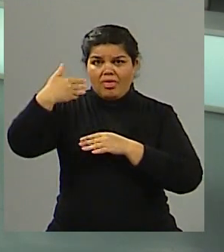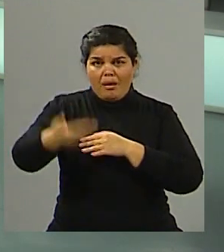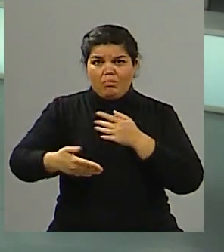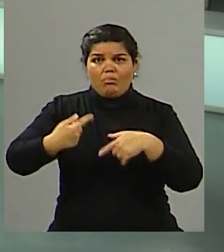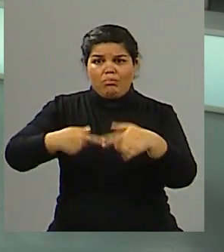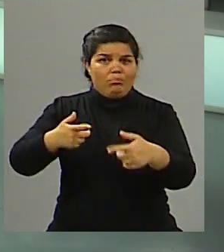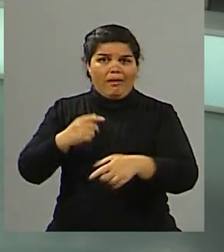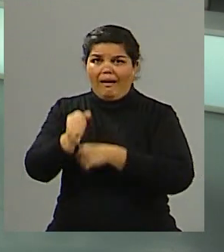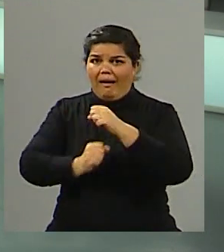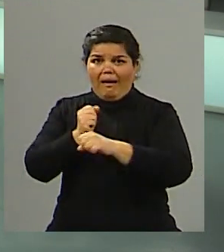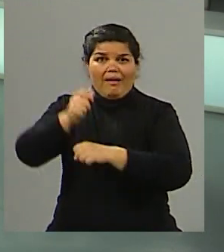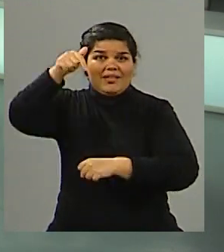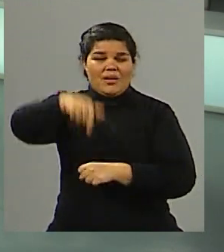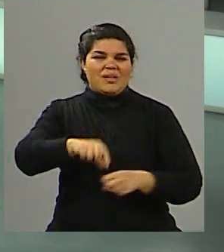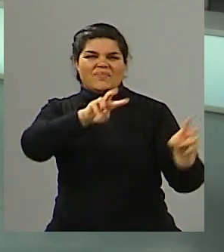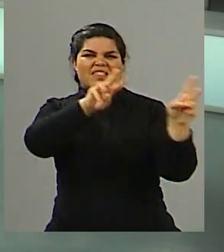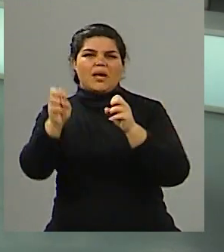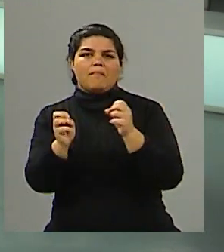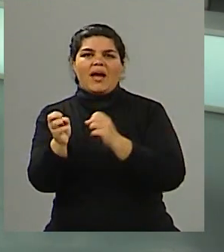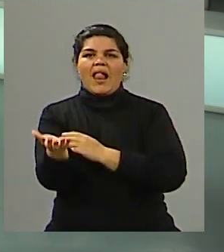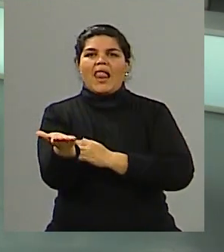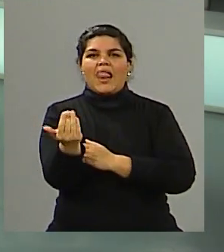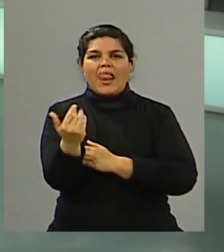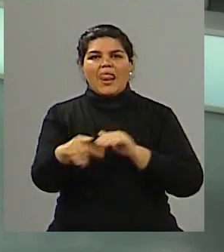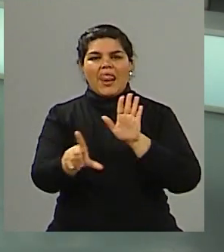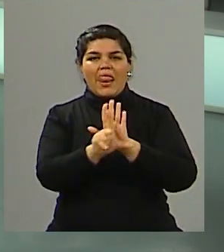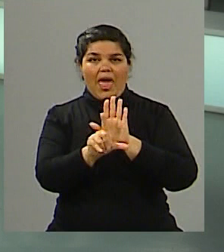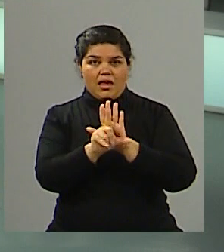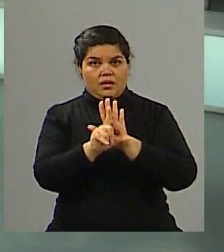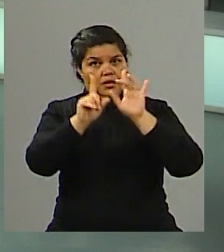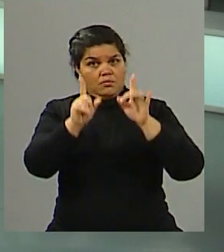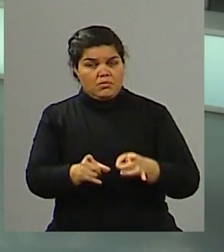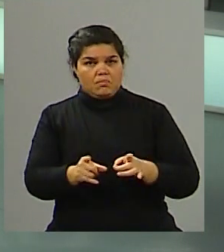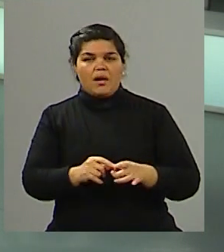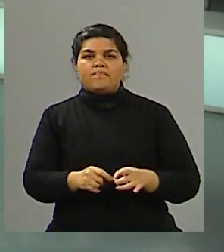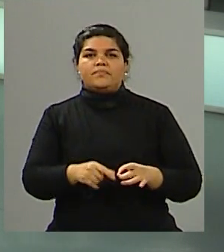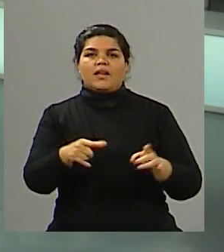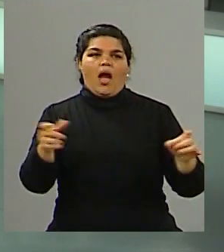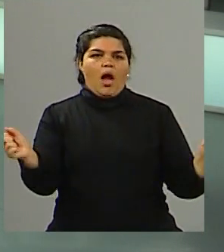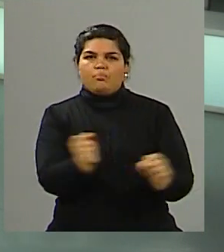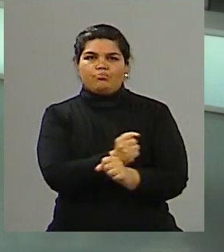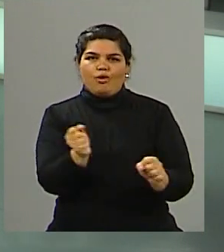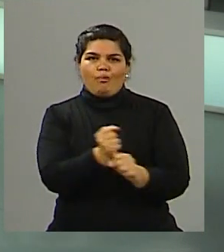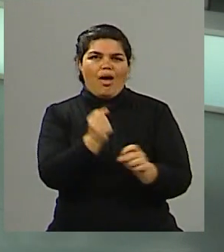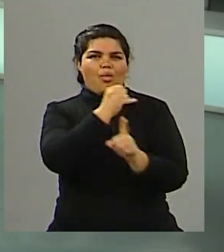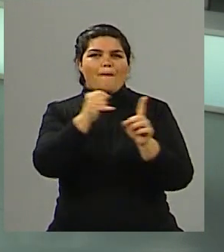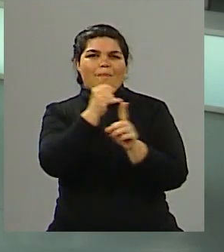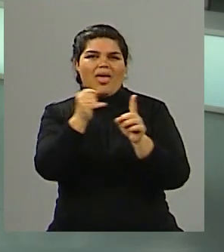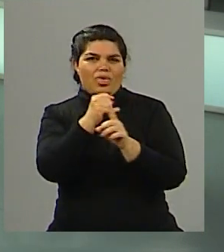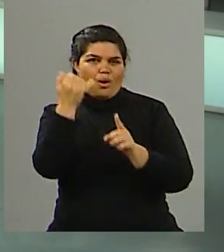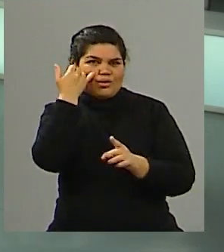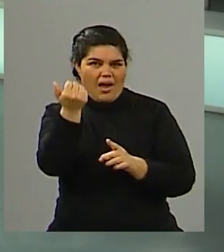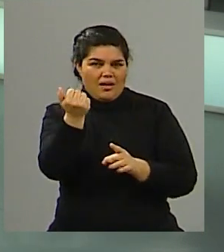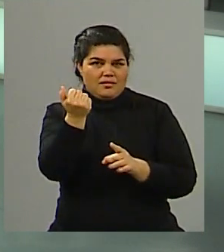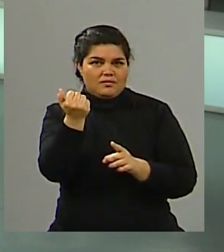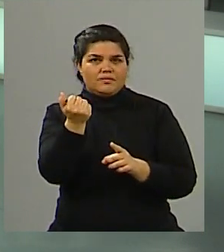tratamiento de la ley de alquileres. La Cámara de Diputados del Congreso Nacional dio media sanción a un proyecto que creo